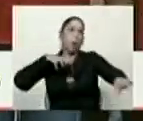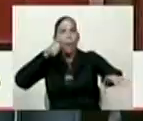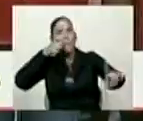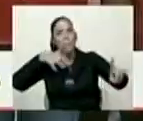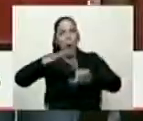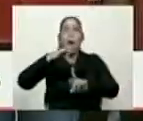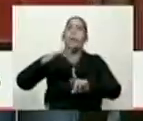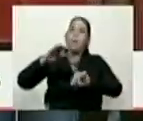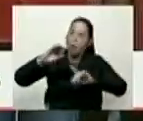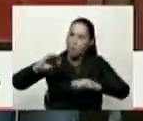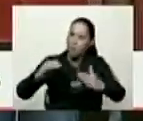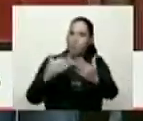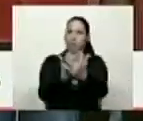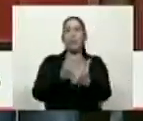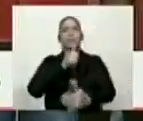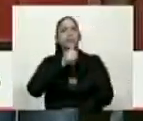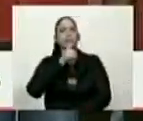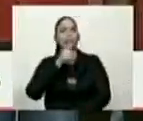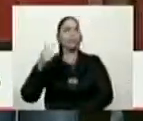sea.